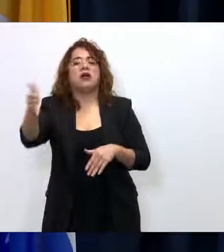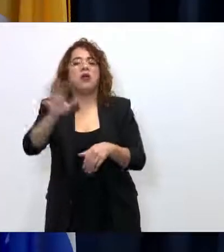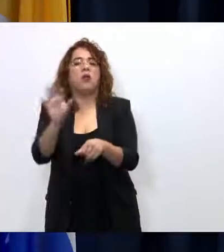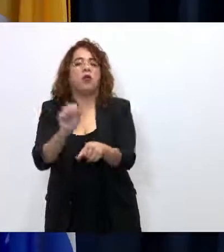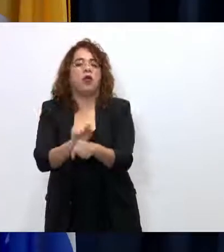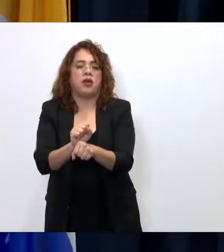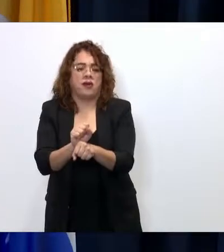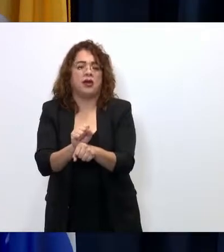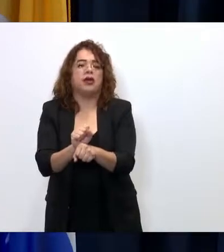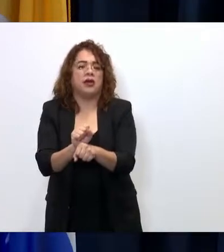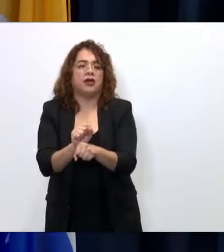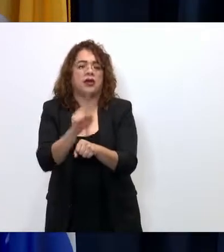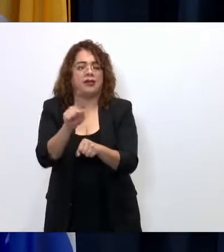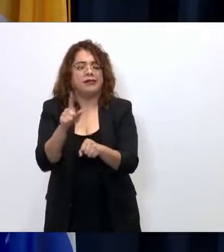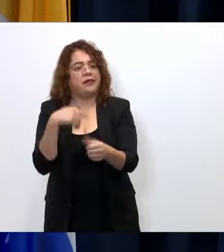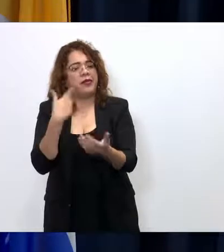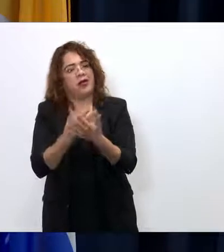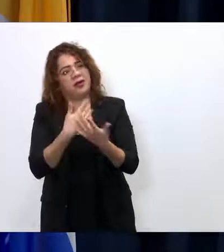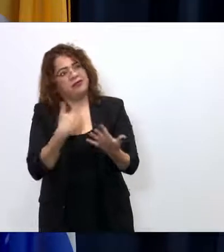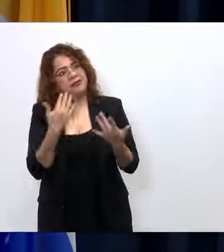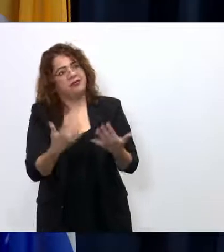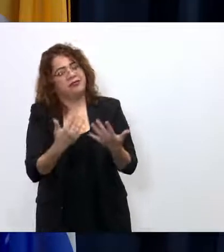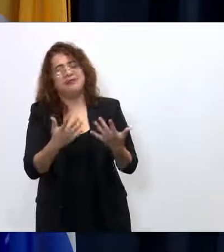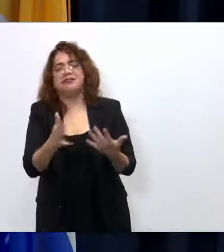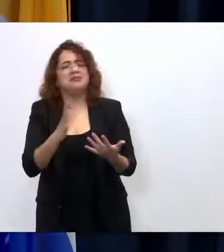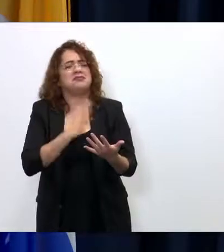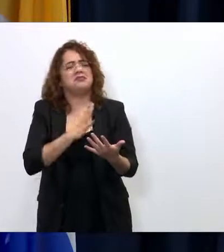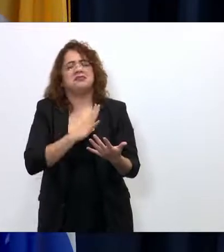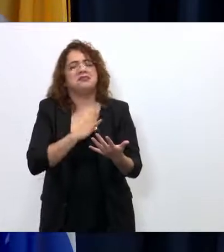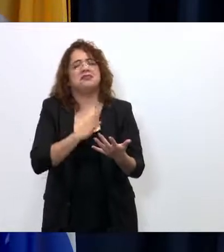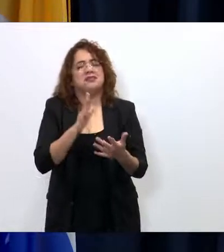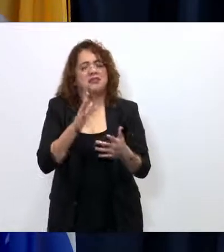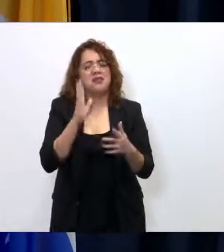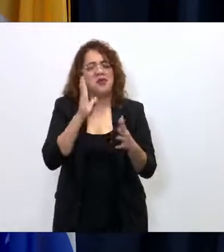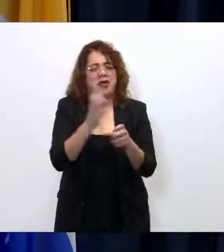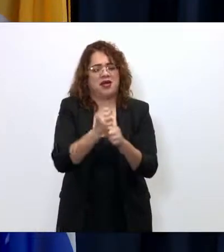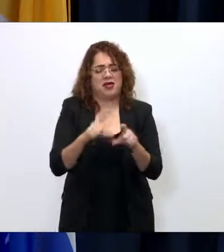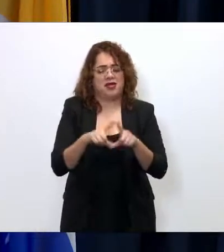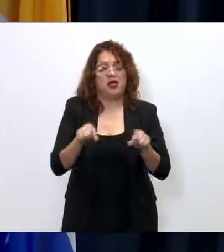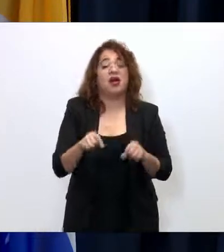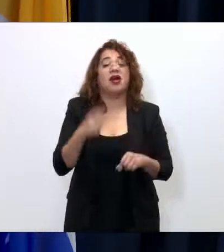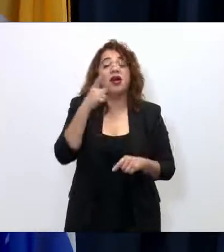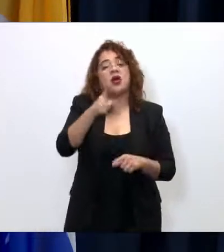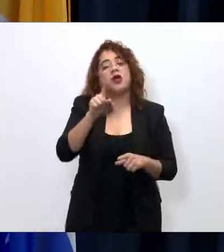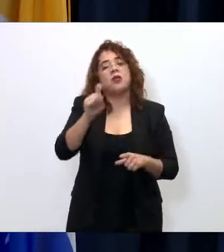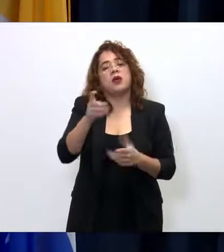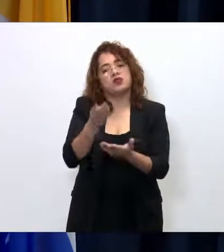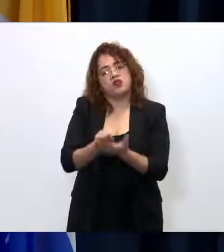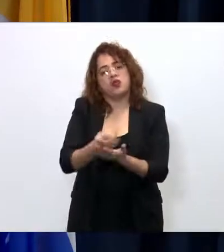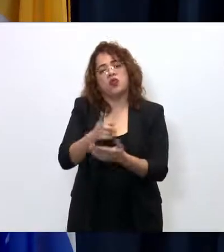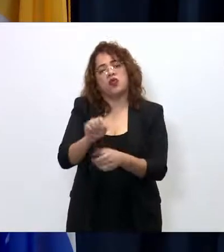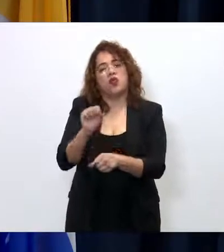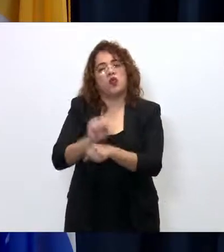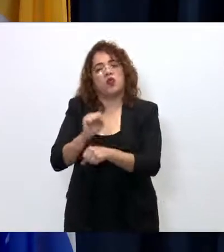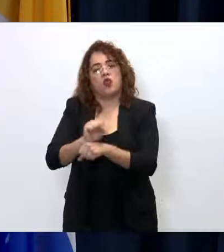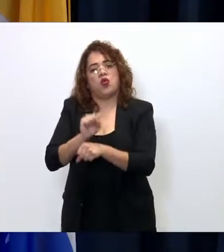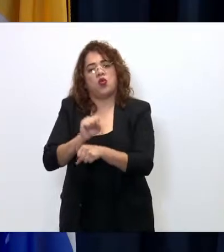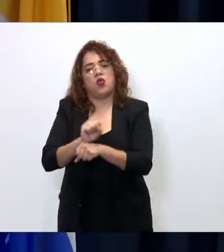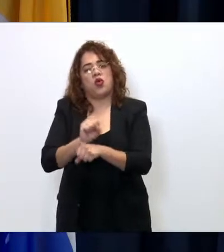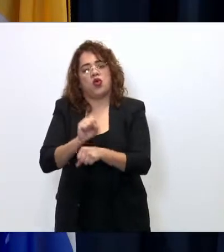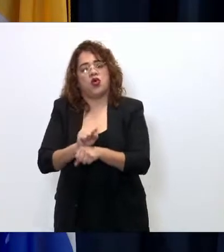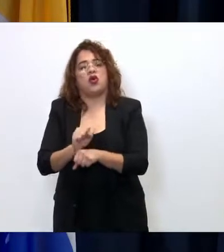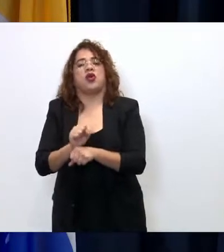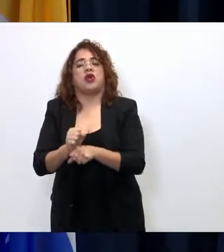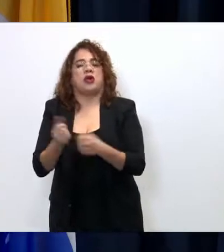llegan y ya no hay esas vacunas. Las personas deben poder demostrar que viven o trabajan en Long Beach. Además,